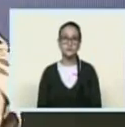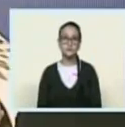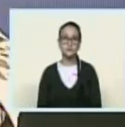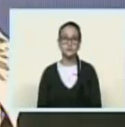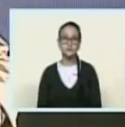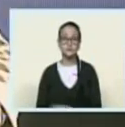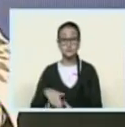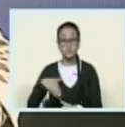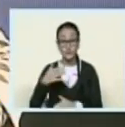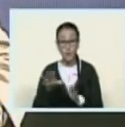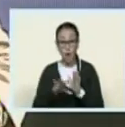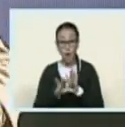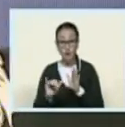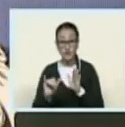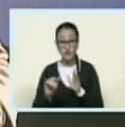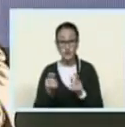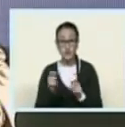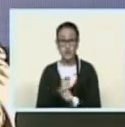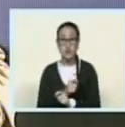Luego vino la constituyente.